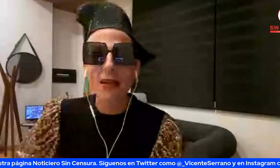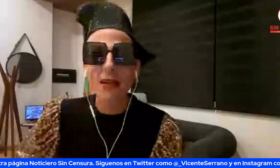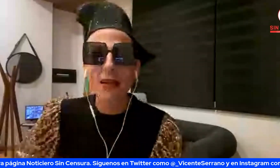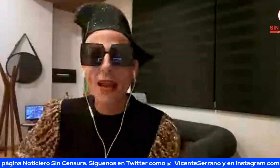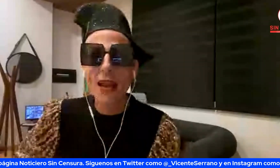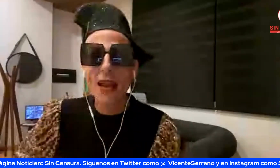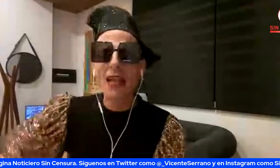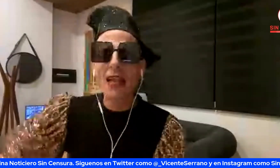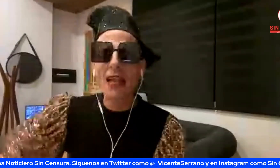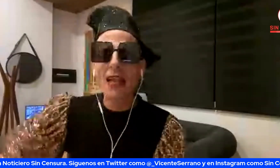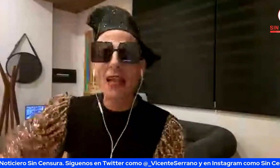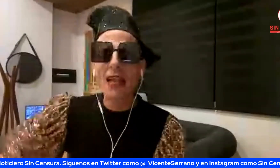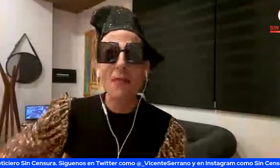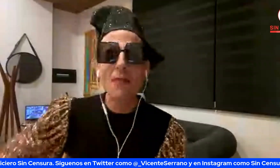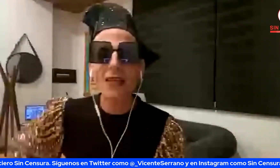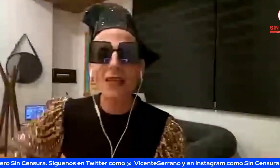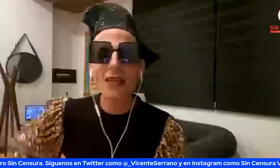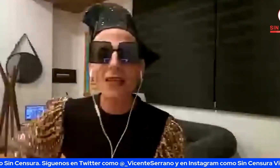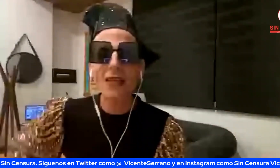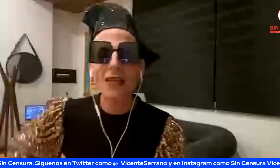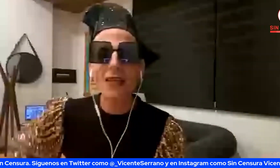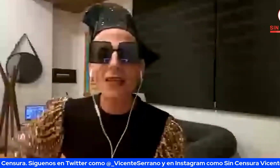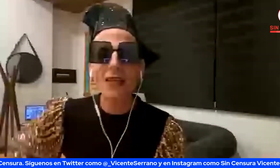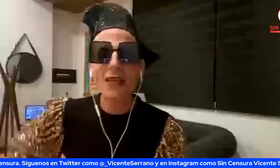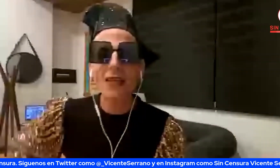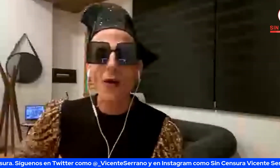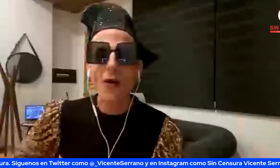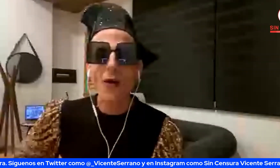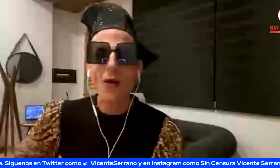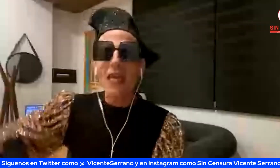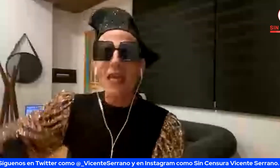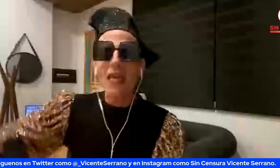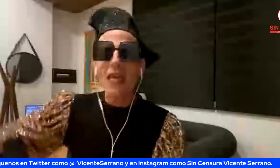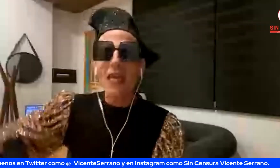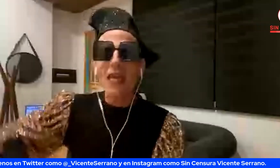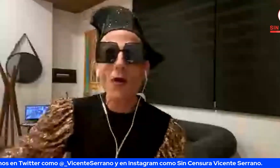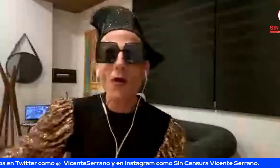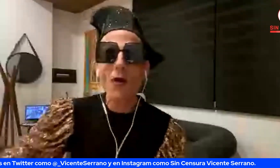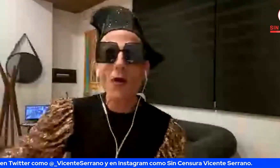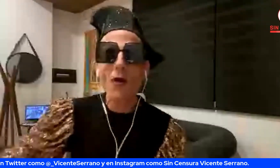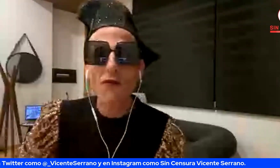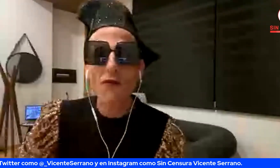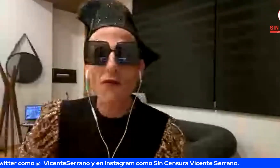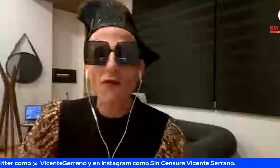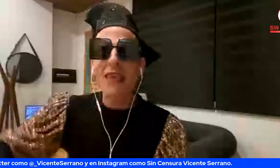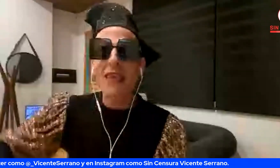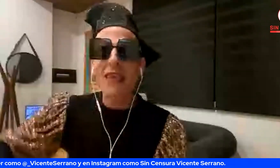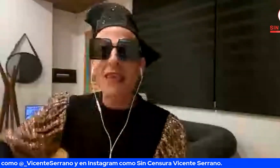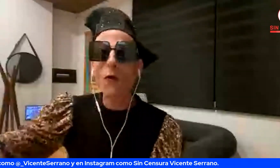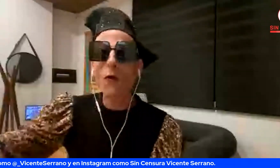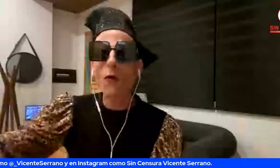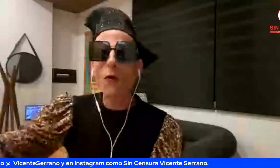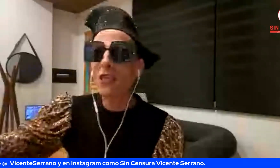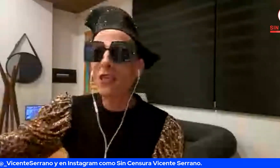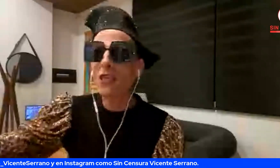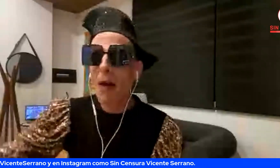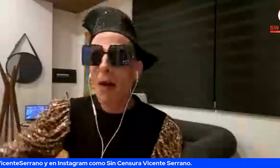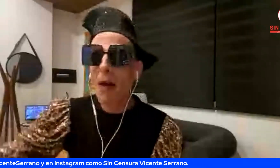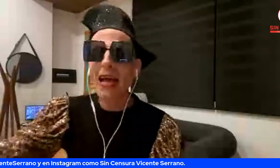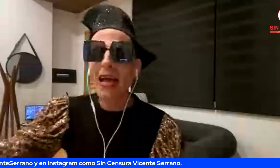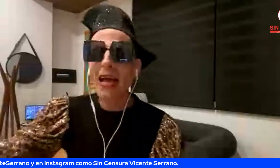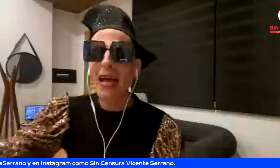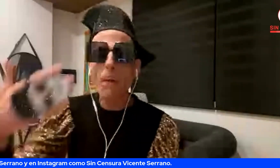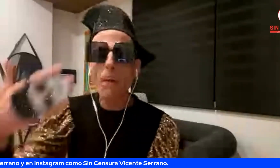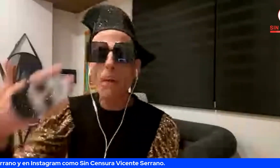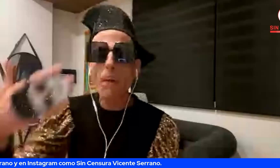el nacional. El nacional también está viajando, también está erogando. Y el turismo que nos llega de fuera llega con muchísimo